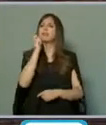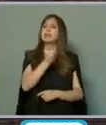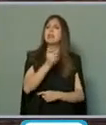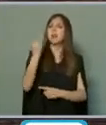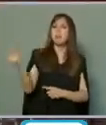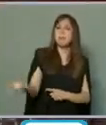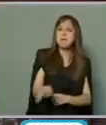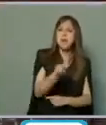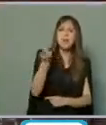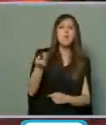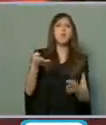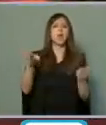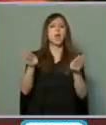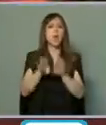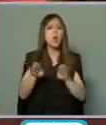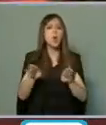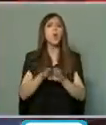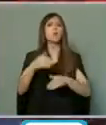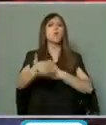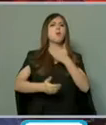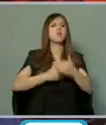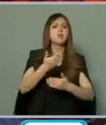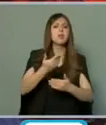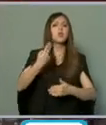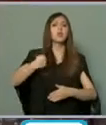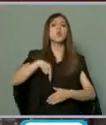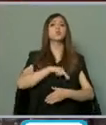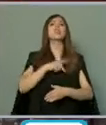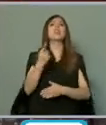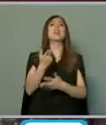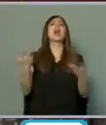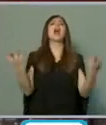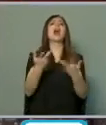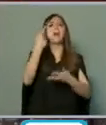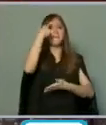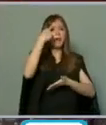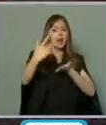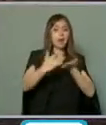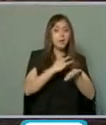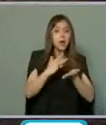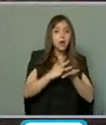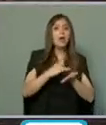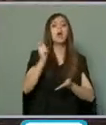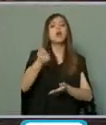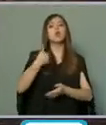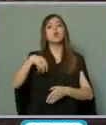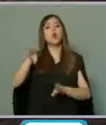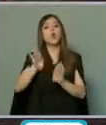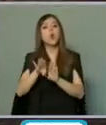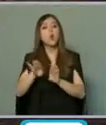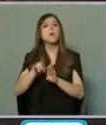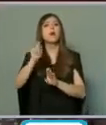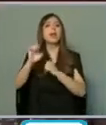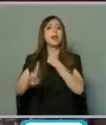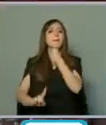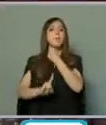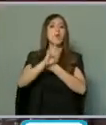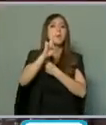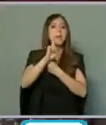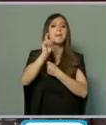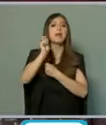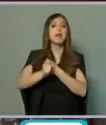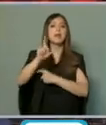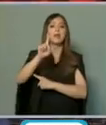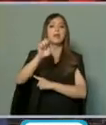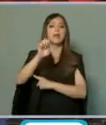y se generan los cuestionamientos. ¿Qué hacemos? ¿Para qué estamos? Resolvemos lisa y llanamente, diría yo, conflictos que tengan que ver con